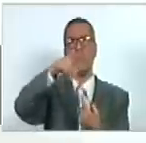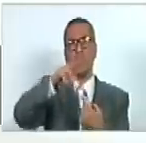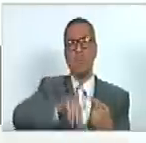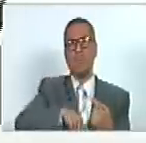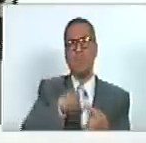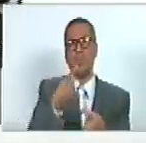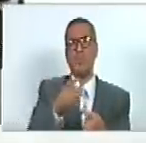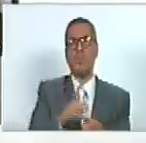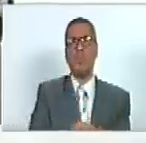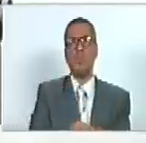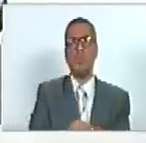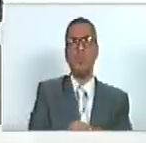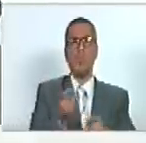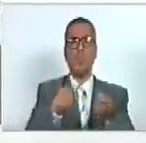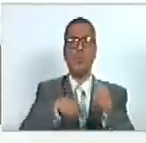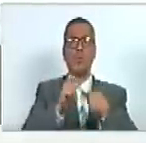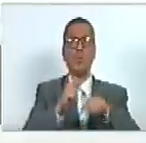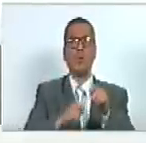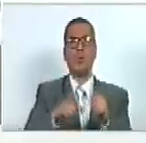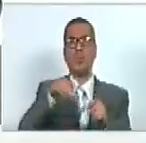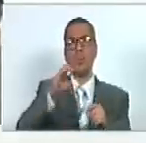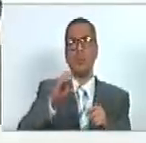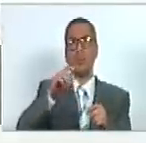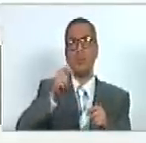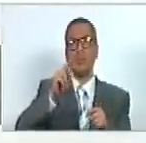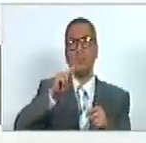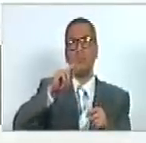podía negociar con Cristalex